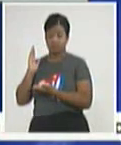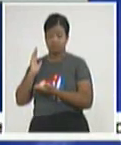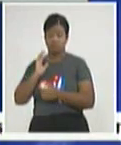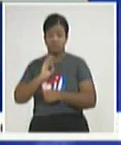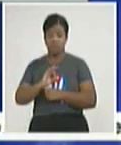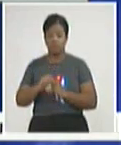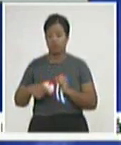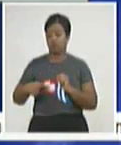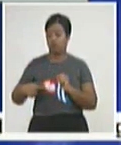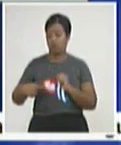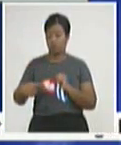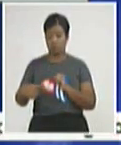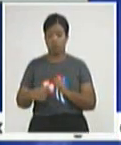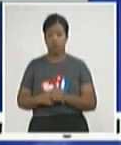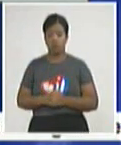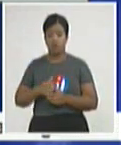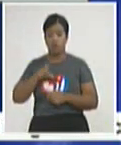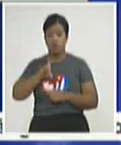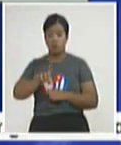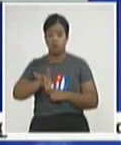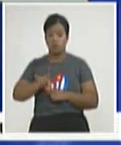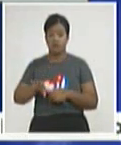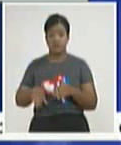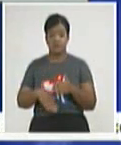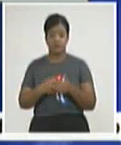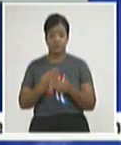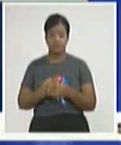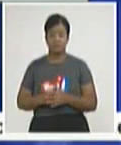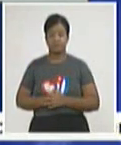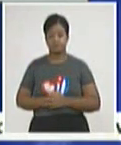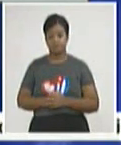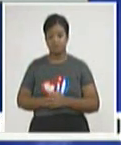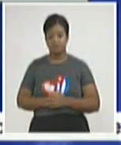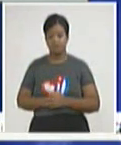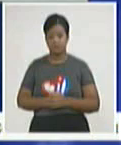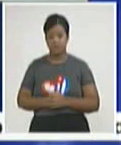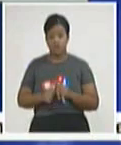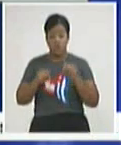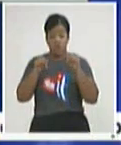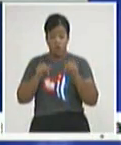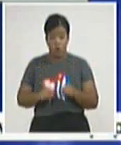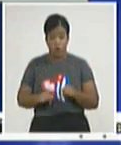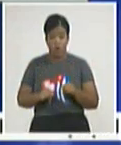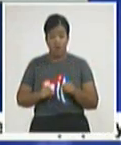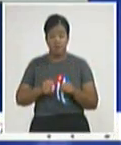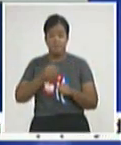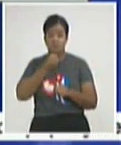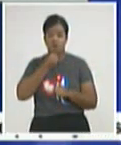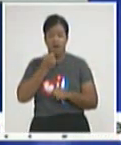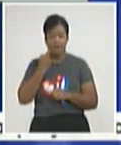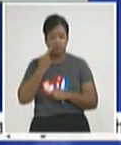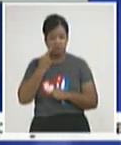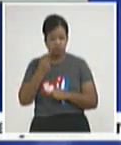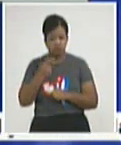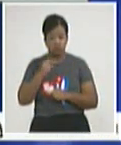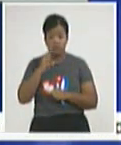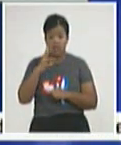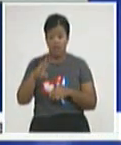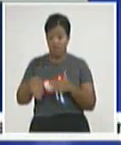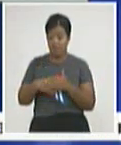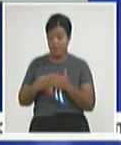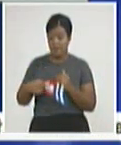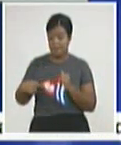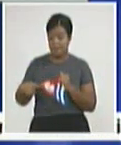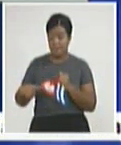todos los días en los últimos 15 días. Hoy, o podemos ver en los últimos 3 días,